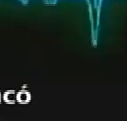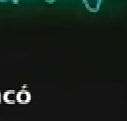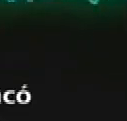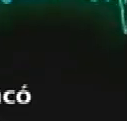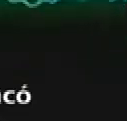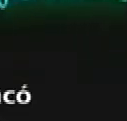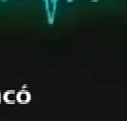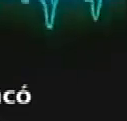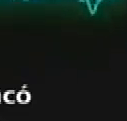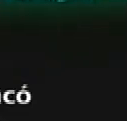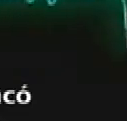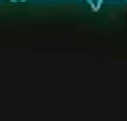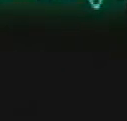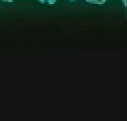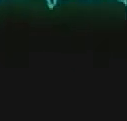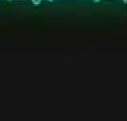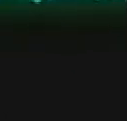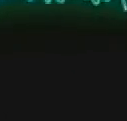o aún no ha arrancado.